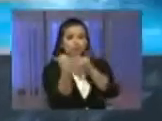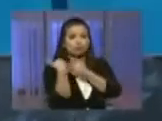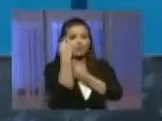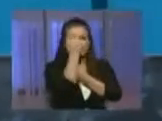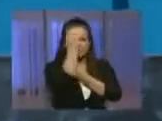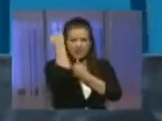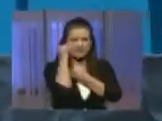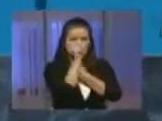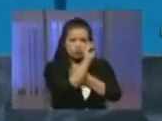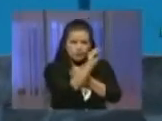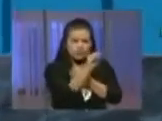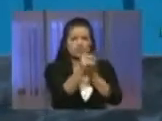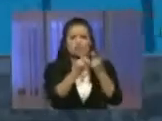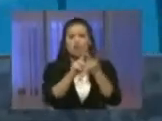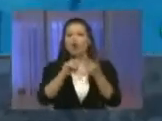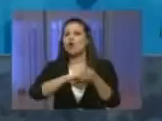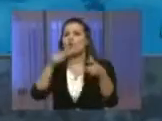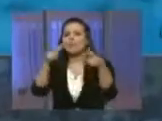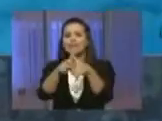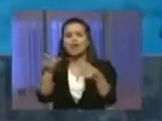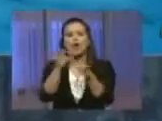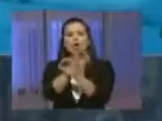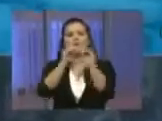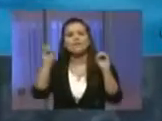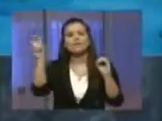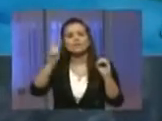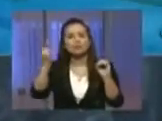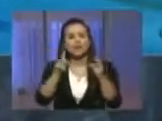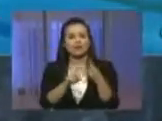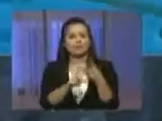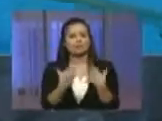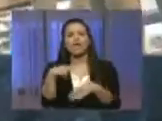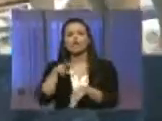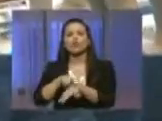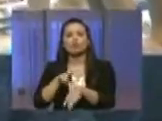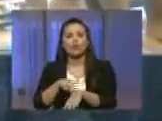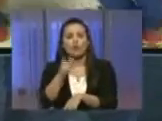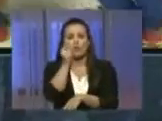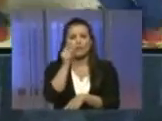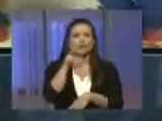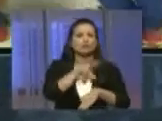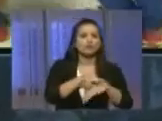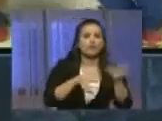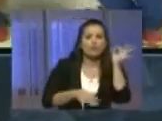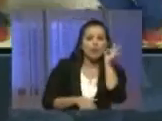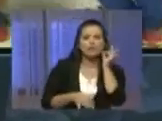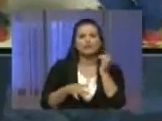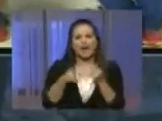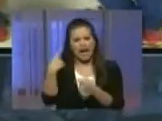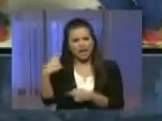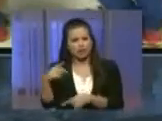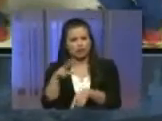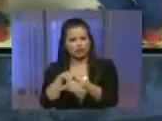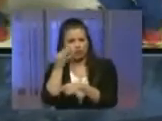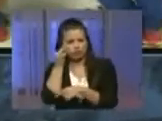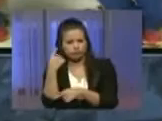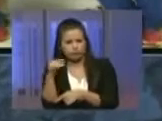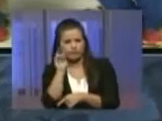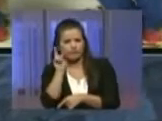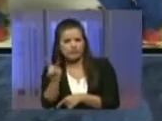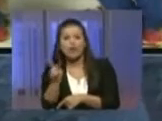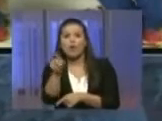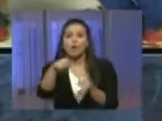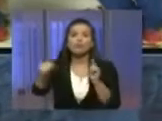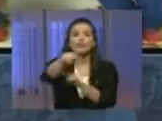compañero comité olímpico venezolano médicas médicos ahí estaban las médicas también el gran reto